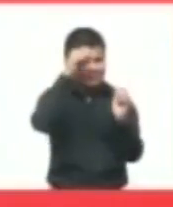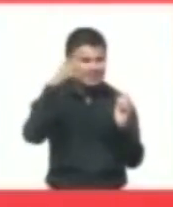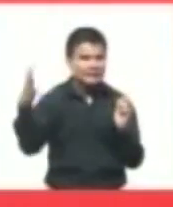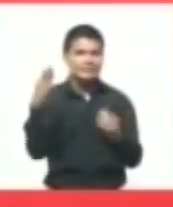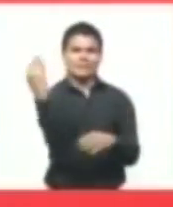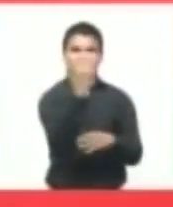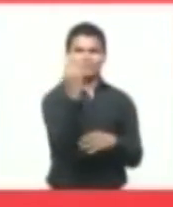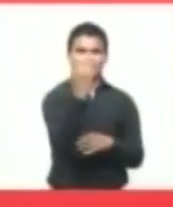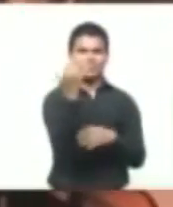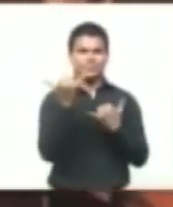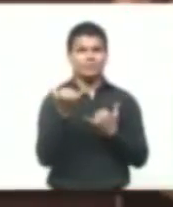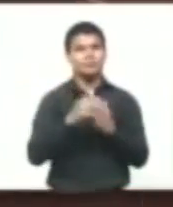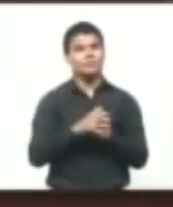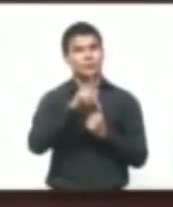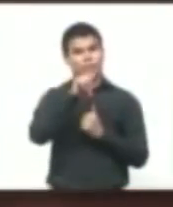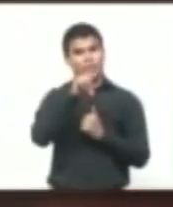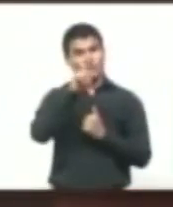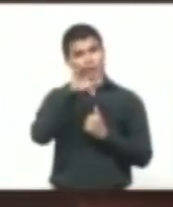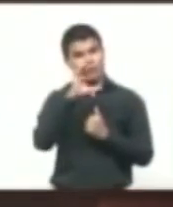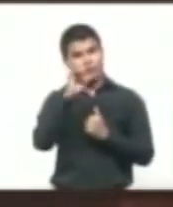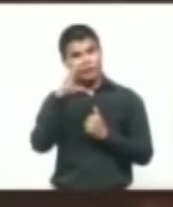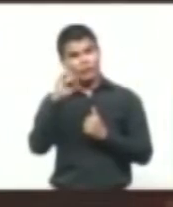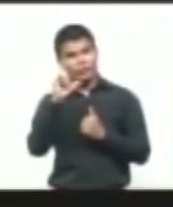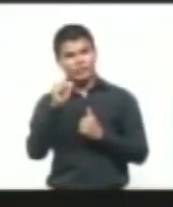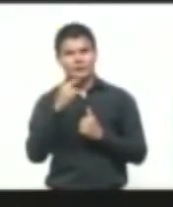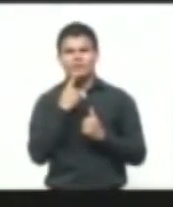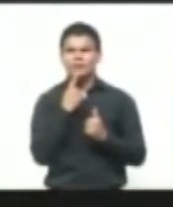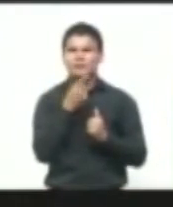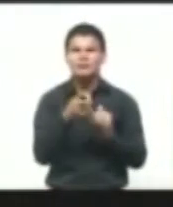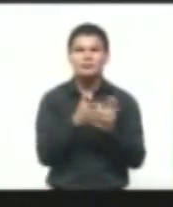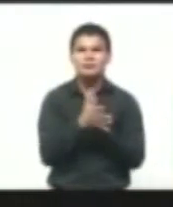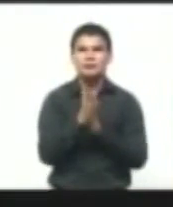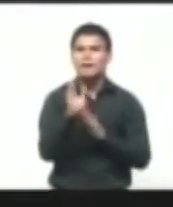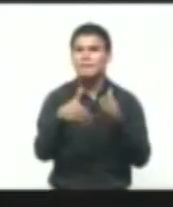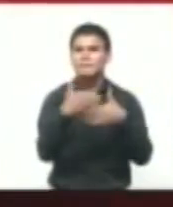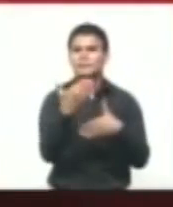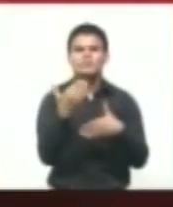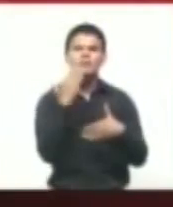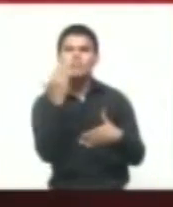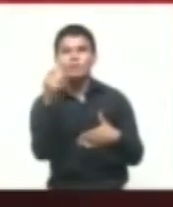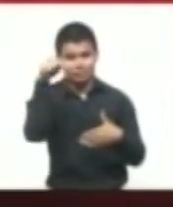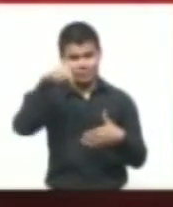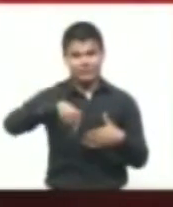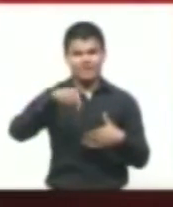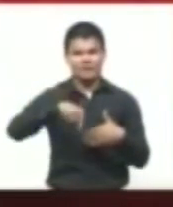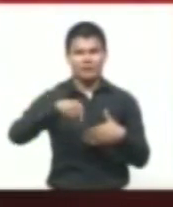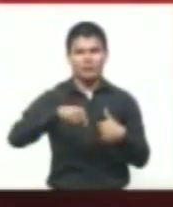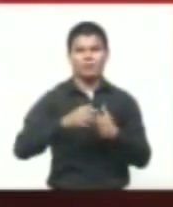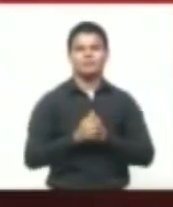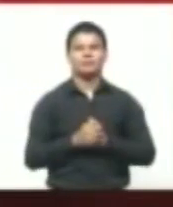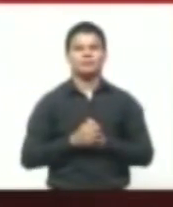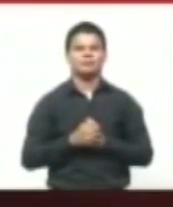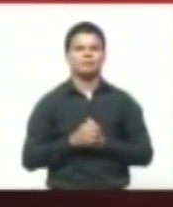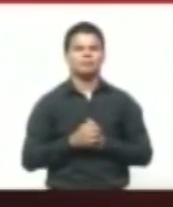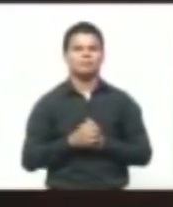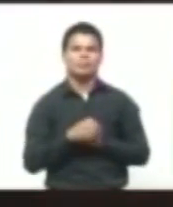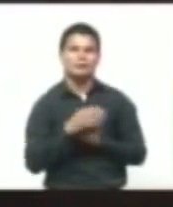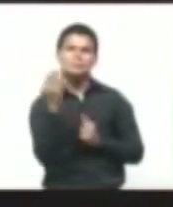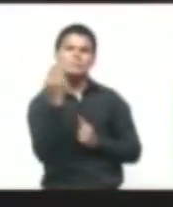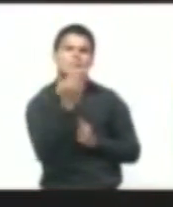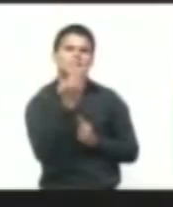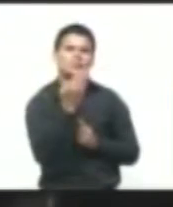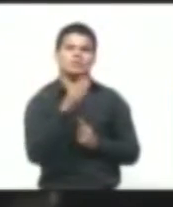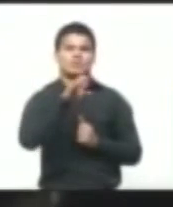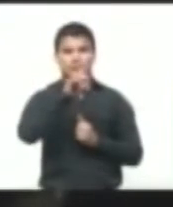mejor conocido como FITSI, comienza a partir de hoy, con 80 películas y el estreno inaugural del documental El Silencio de